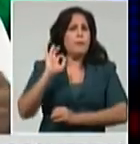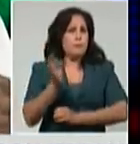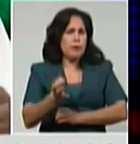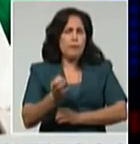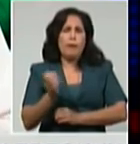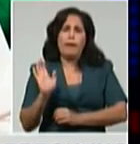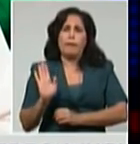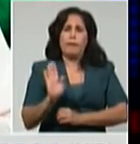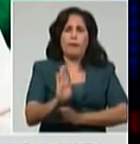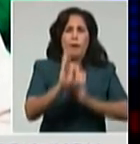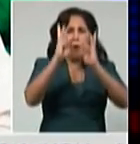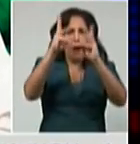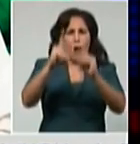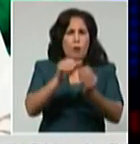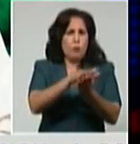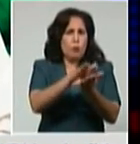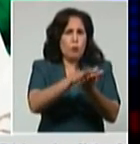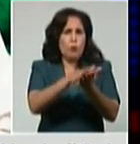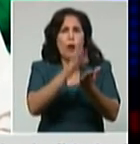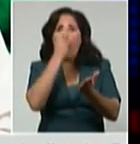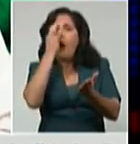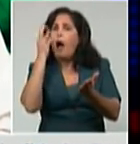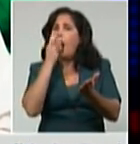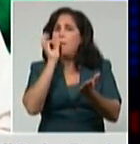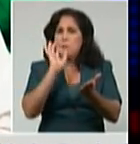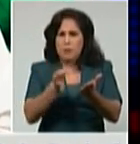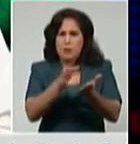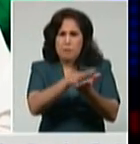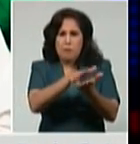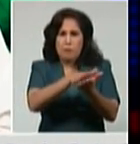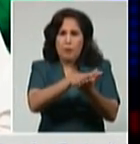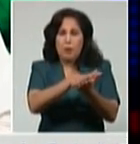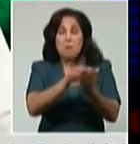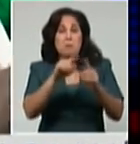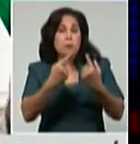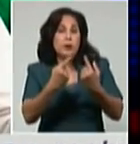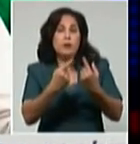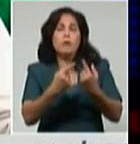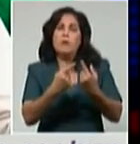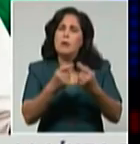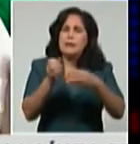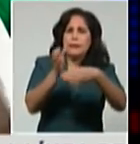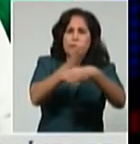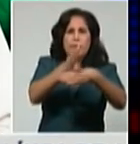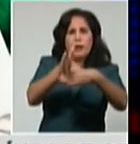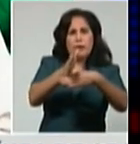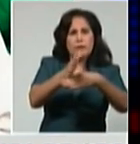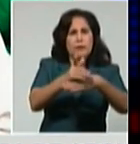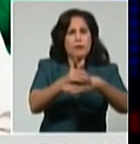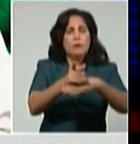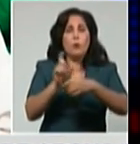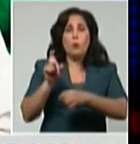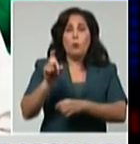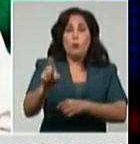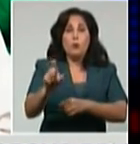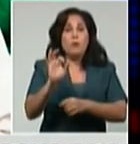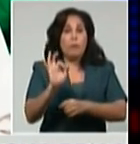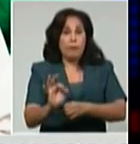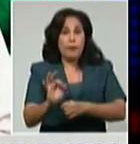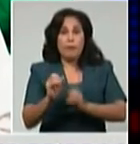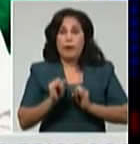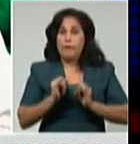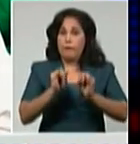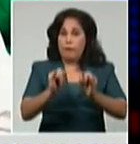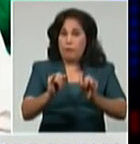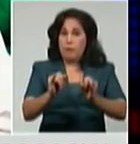el acumulado de muestras procesados, pero creo que sacando la diferencia de nuestra última información